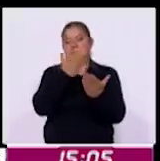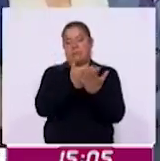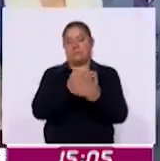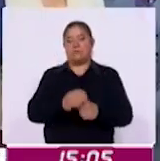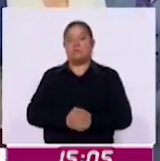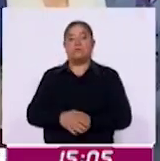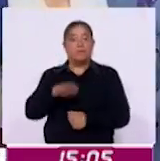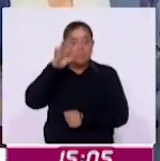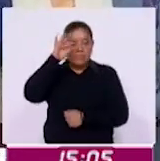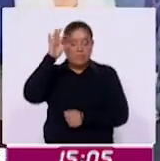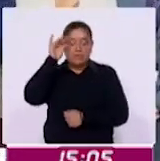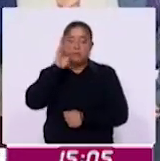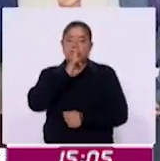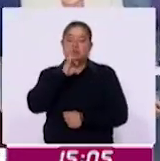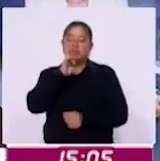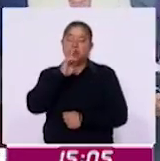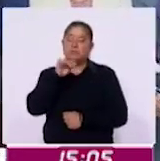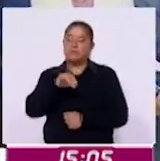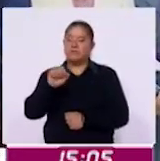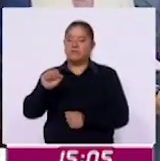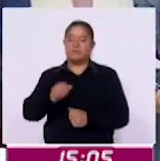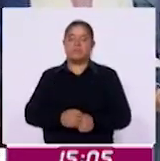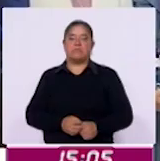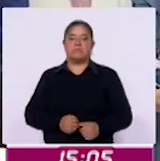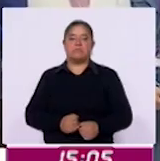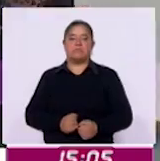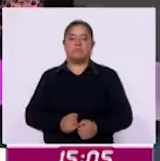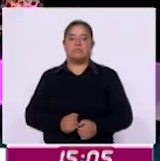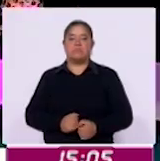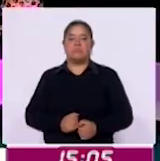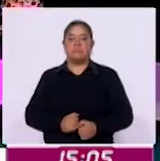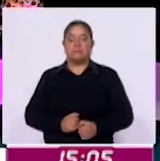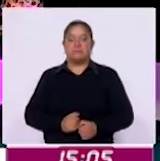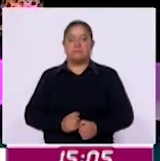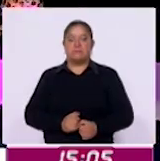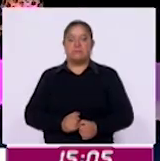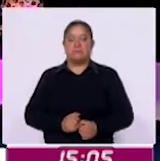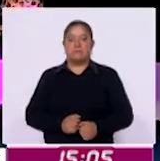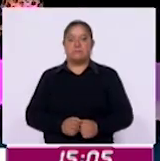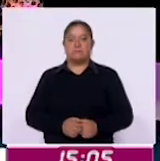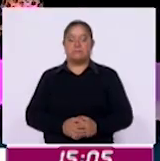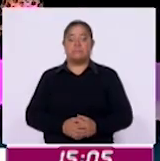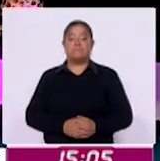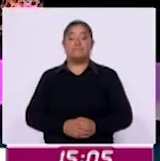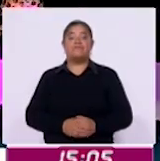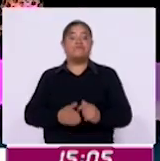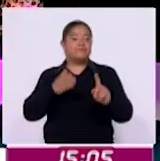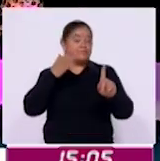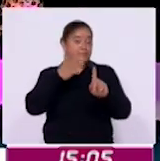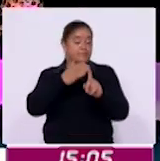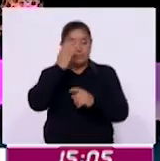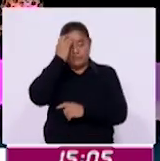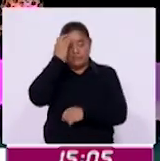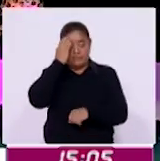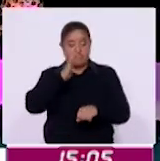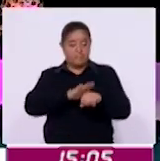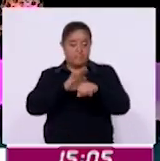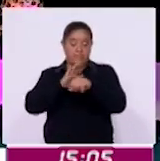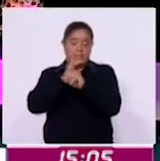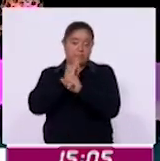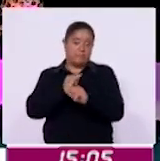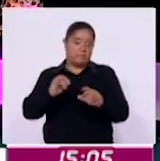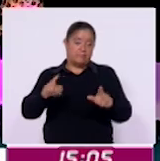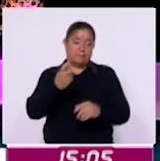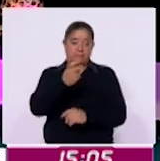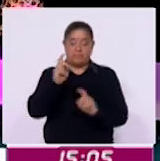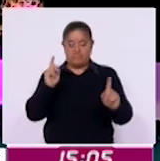Para Corazit Noticias, Maritza Salazar. Y precisamente para saber más detalles de este